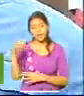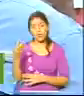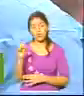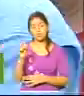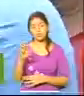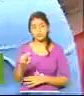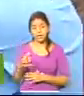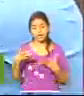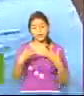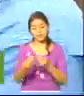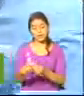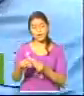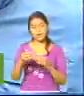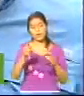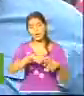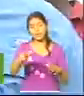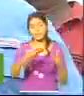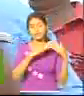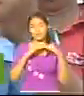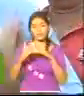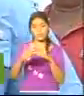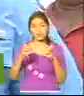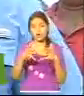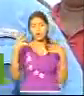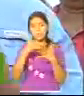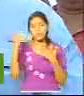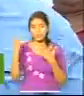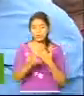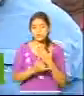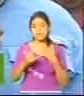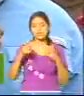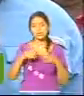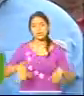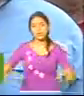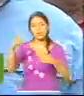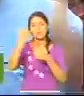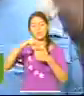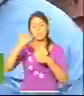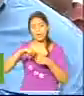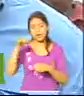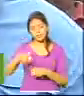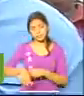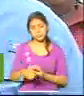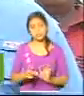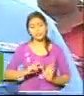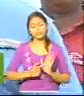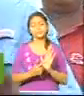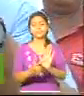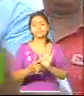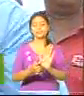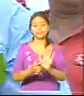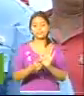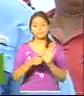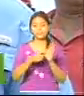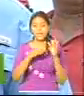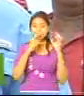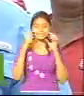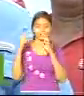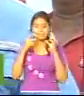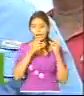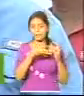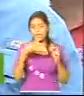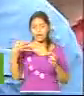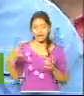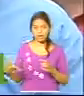Yepes, acompañado de los comuneros y comuneras del gran proyecto Planicie de Maracaibo, hoy mostrando lo que es la cosecha del maíz